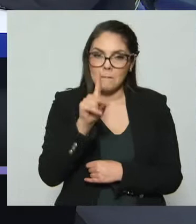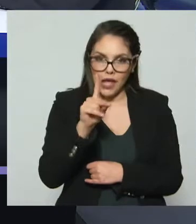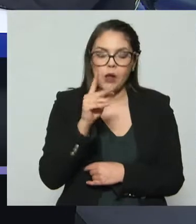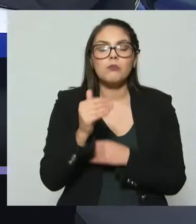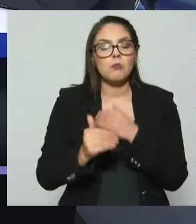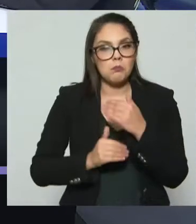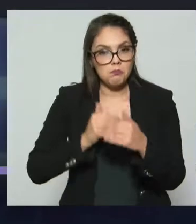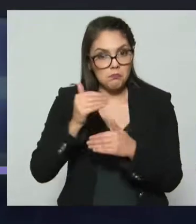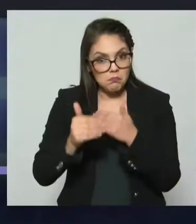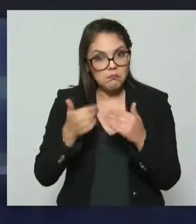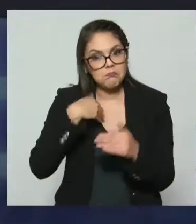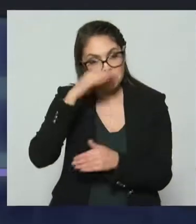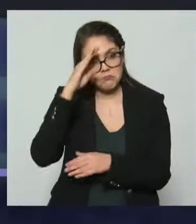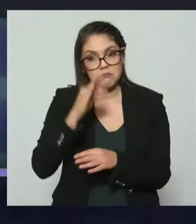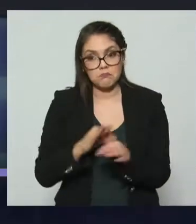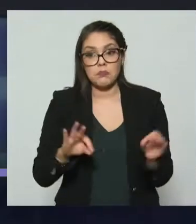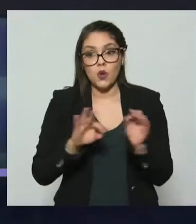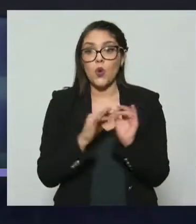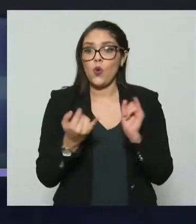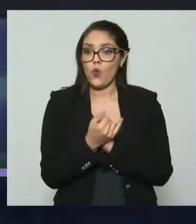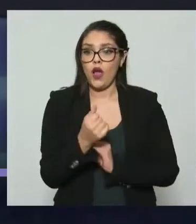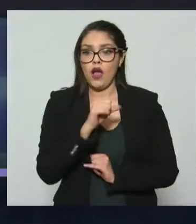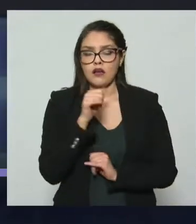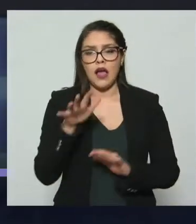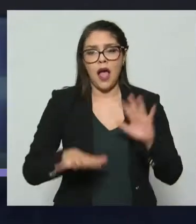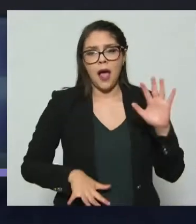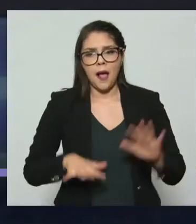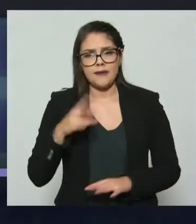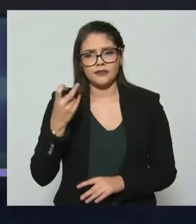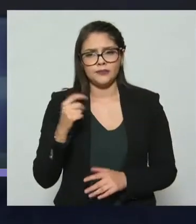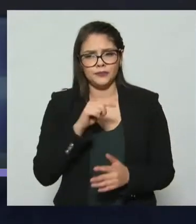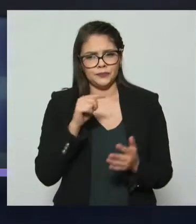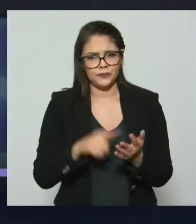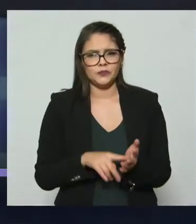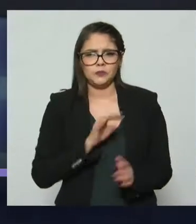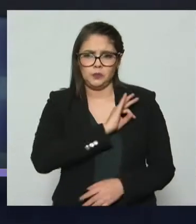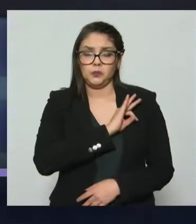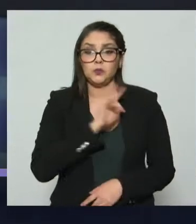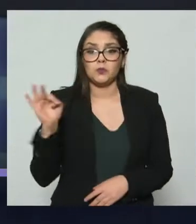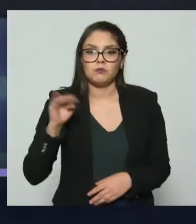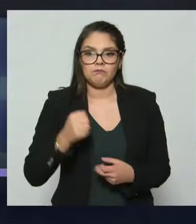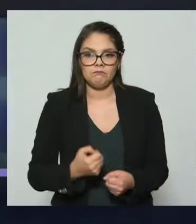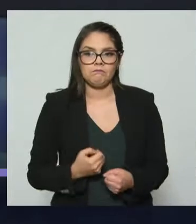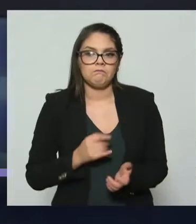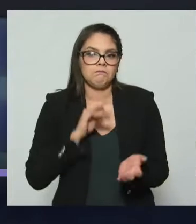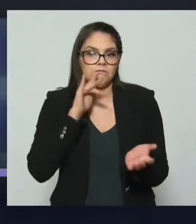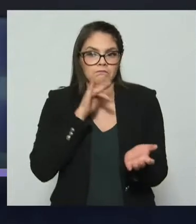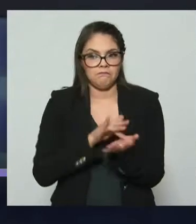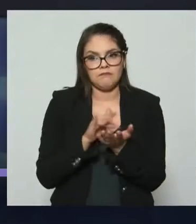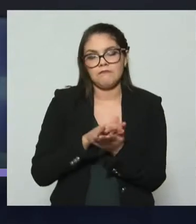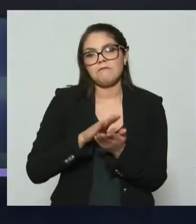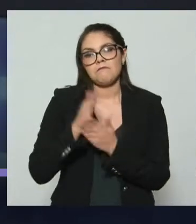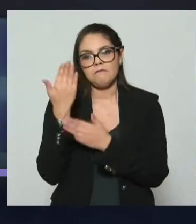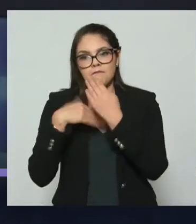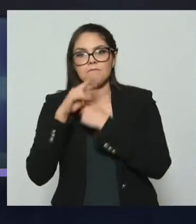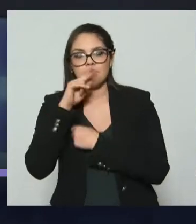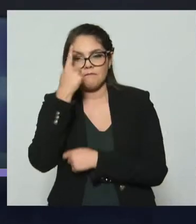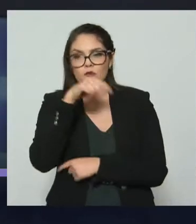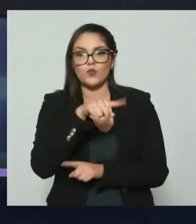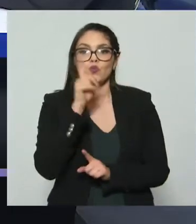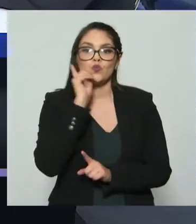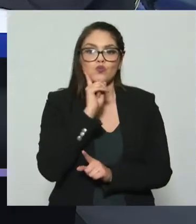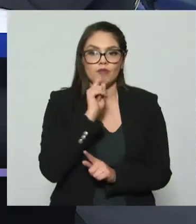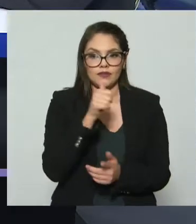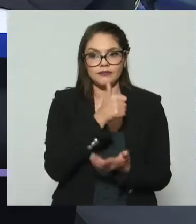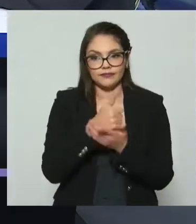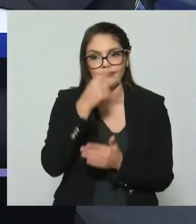importantes y, como bien dices, una de las que desde esta plataforma pudo ser impulsada con mucho éxito para las mujeres en la Ciudad de